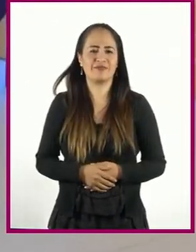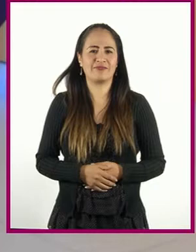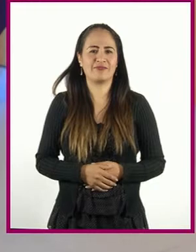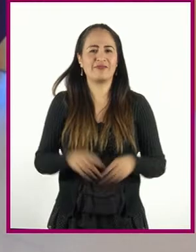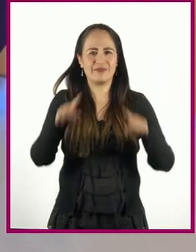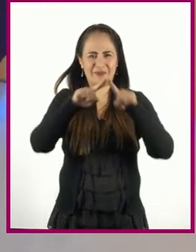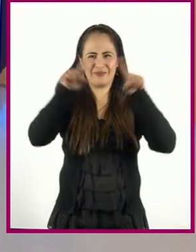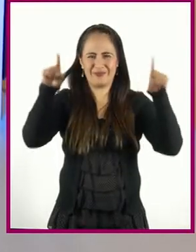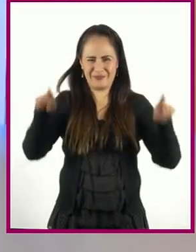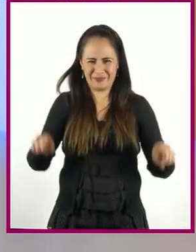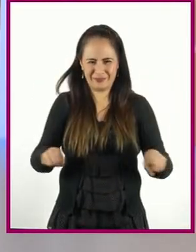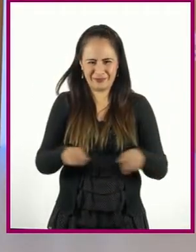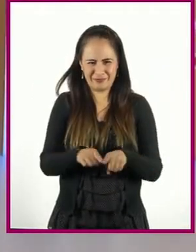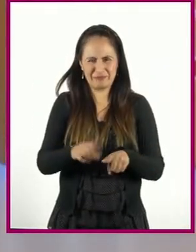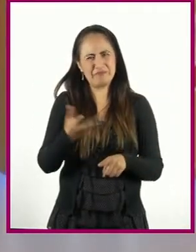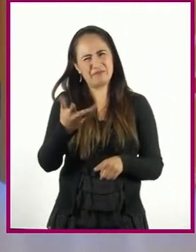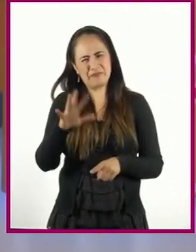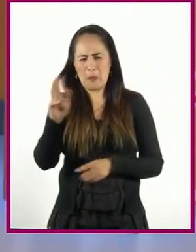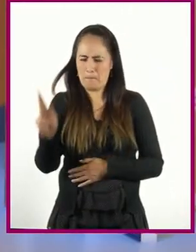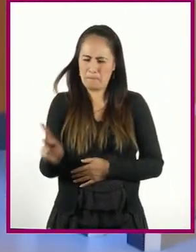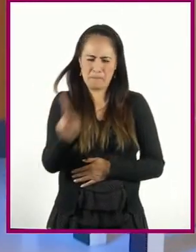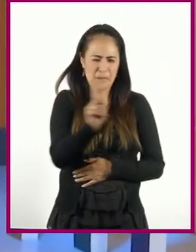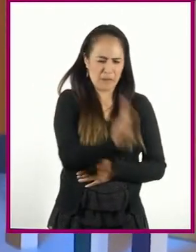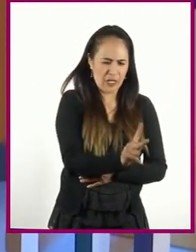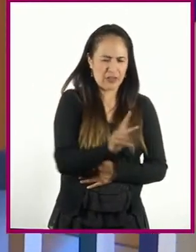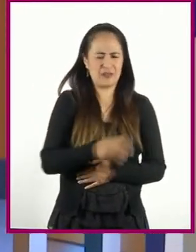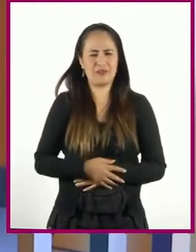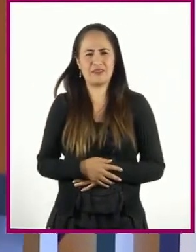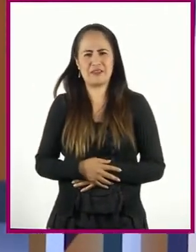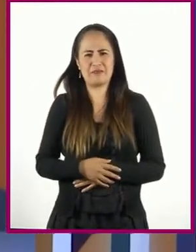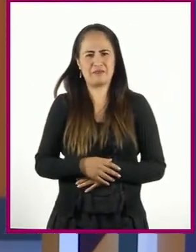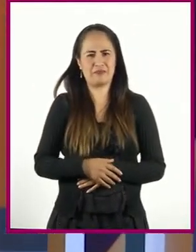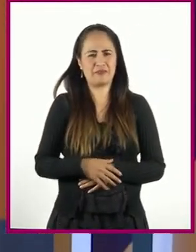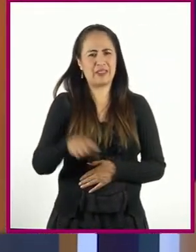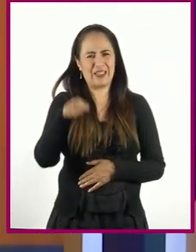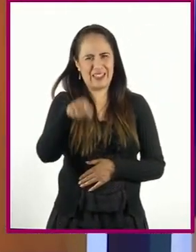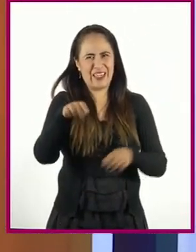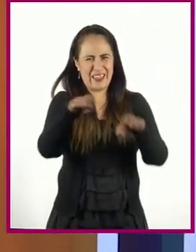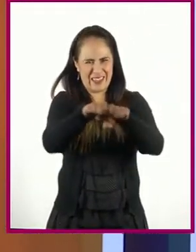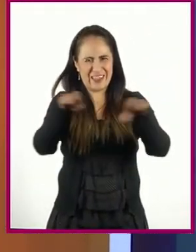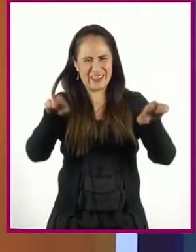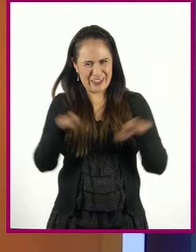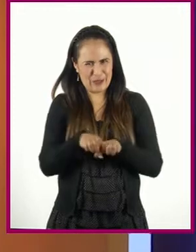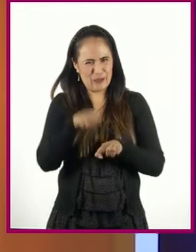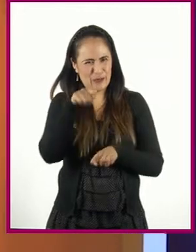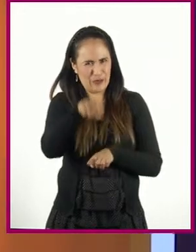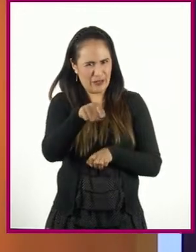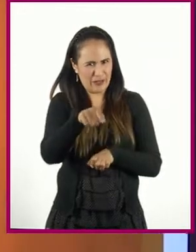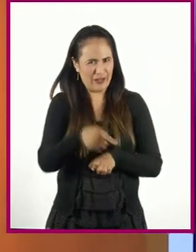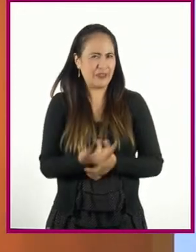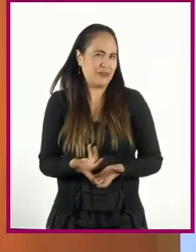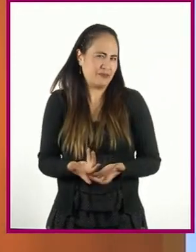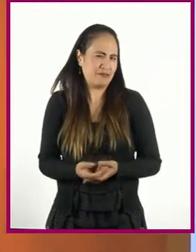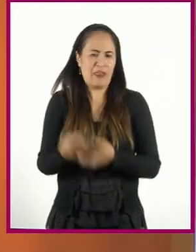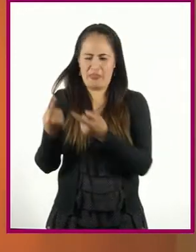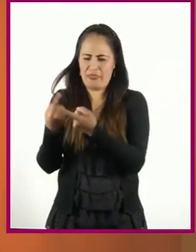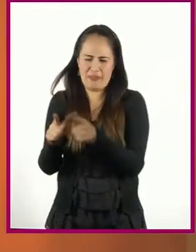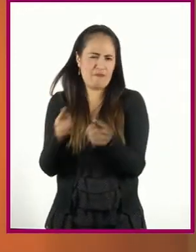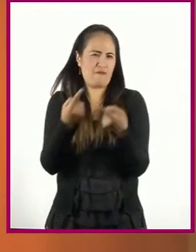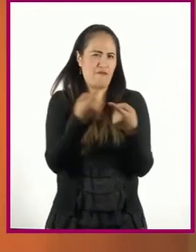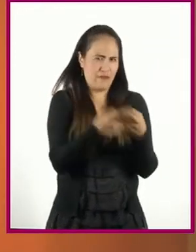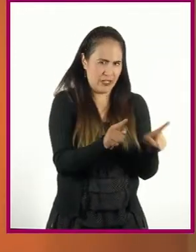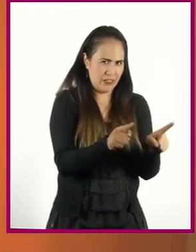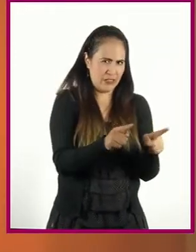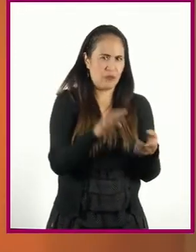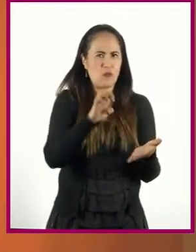de microondas es más o menos igual. La apariencia de estos dispositivos puede ser muy diversa, ya